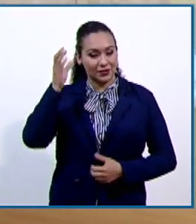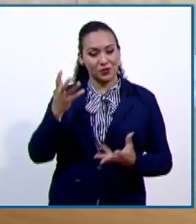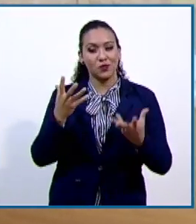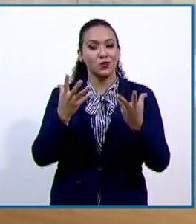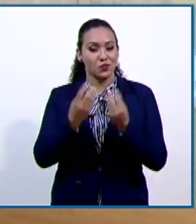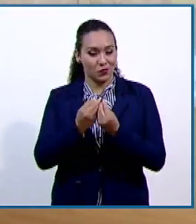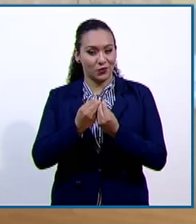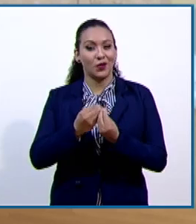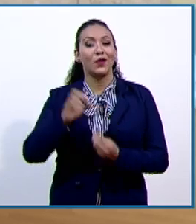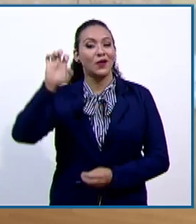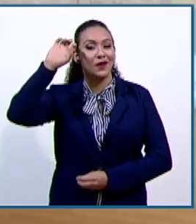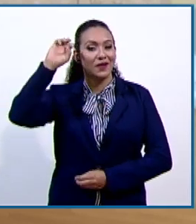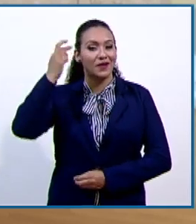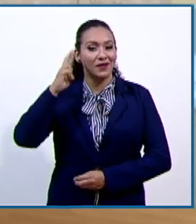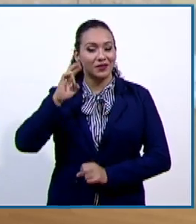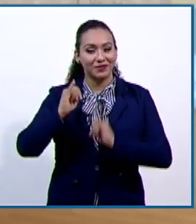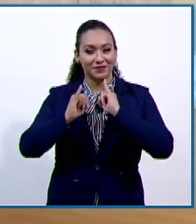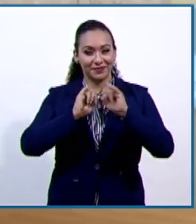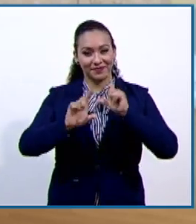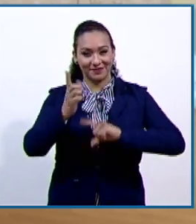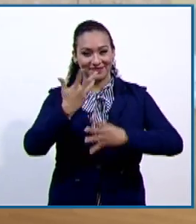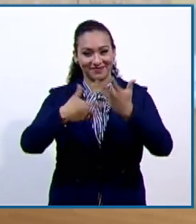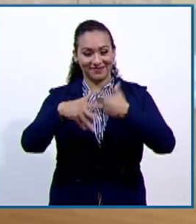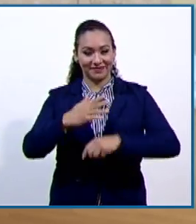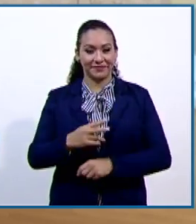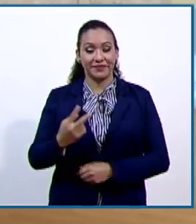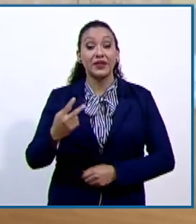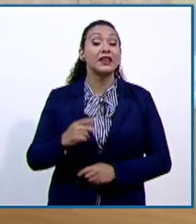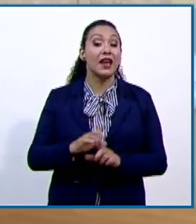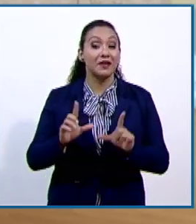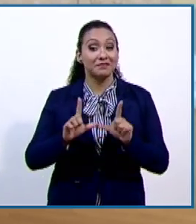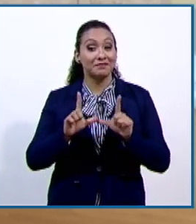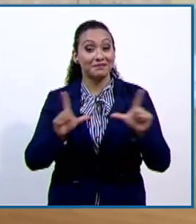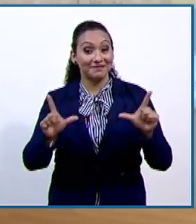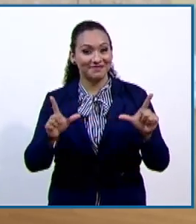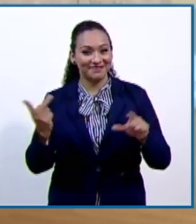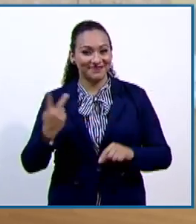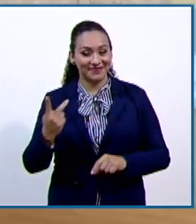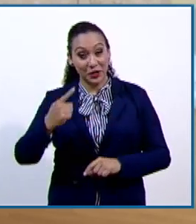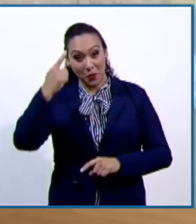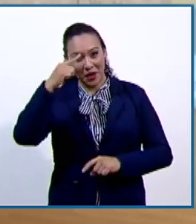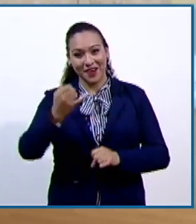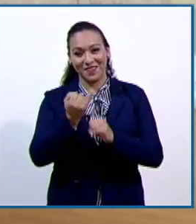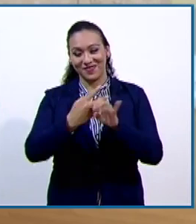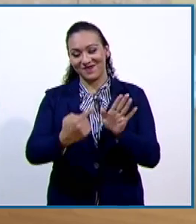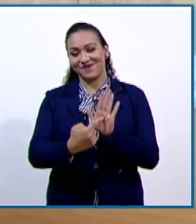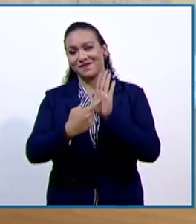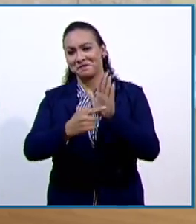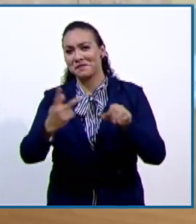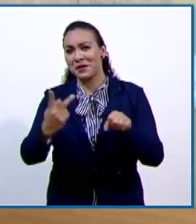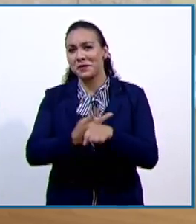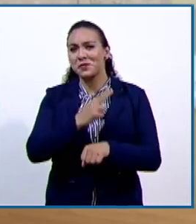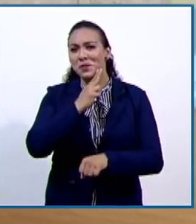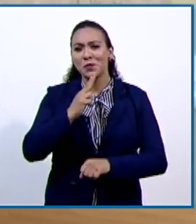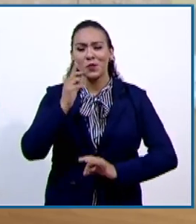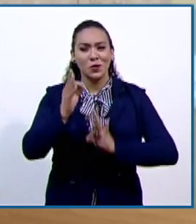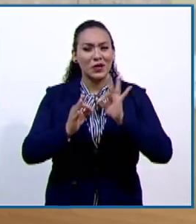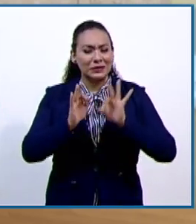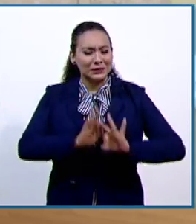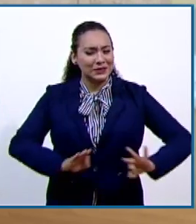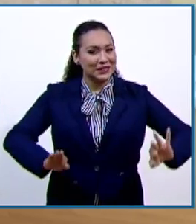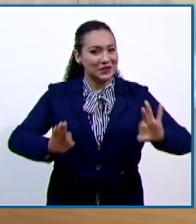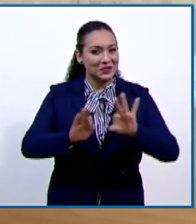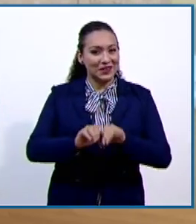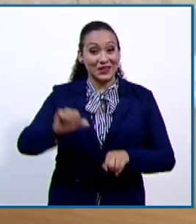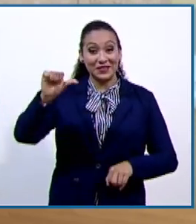y Eusiris Rostro, en la interpretación en lengua de señas mexicana, estamos listas para presentarles la información más reciente